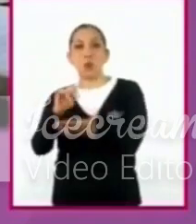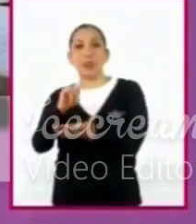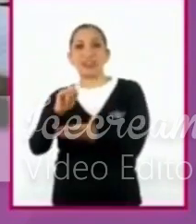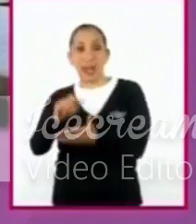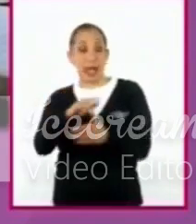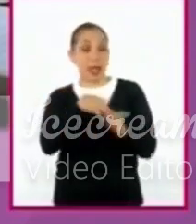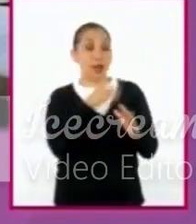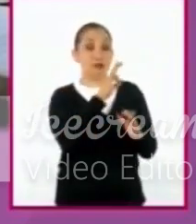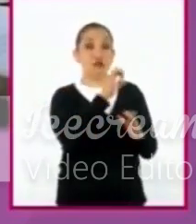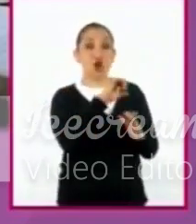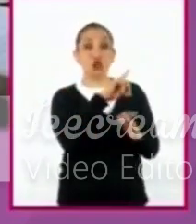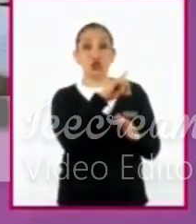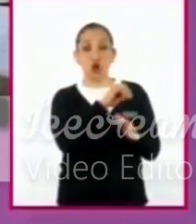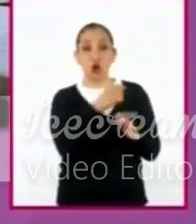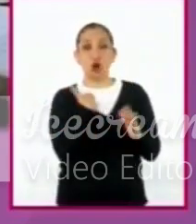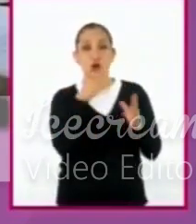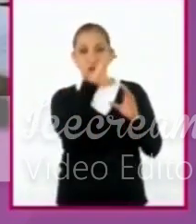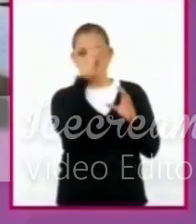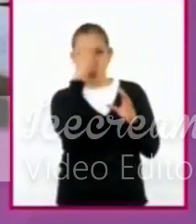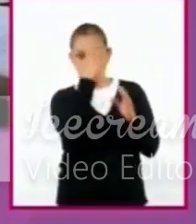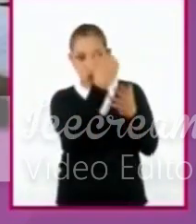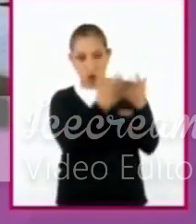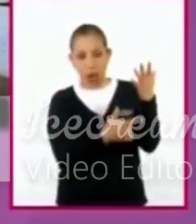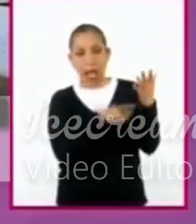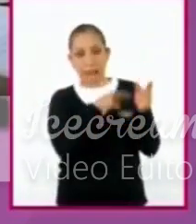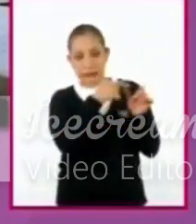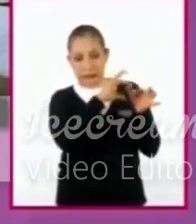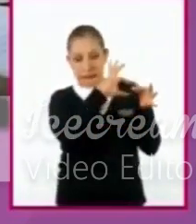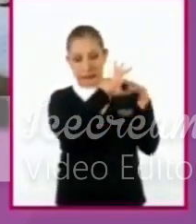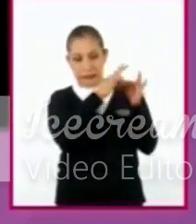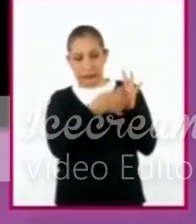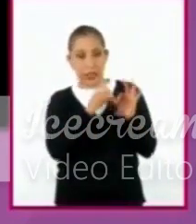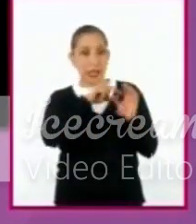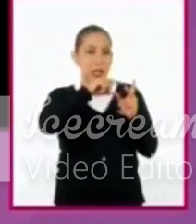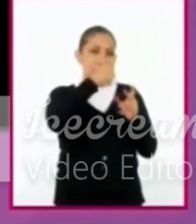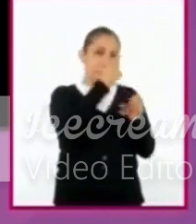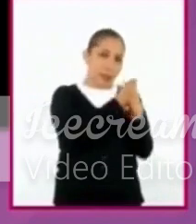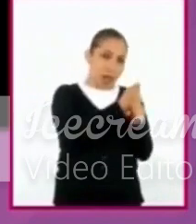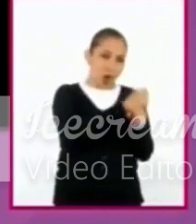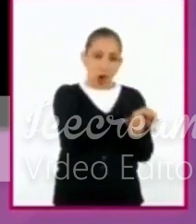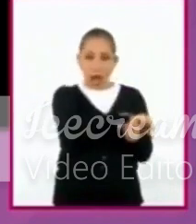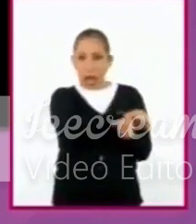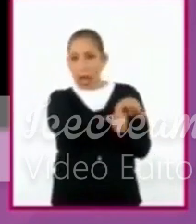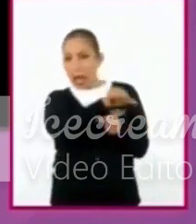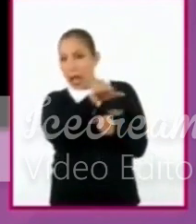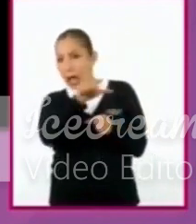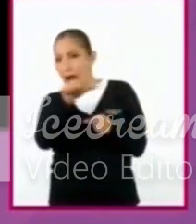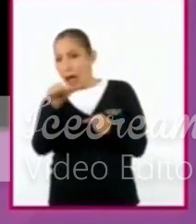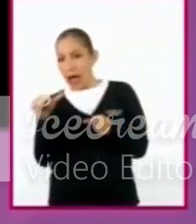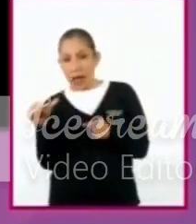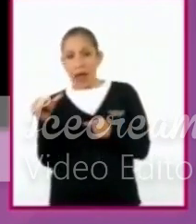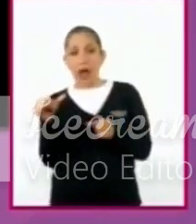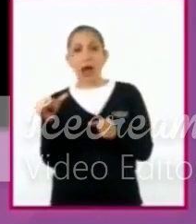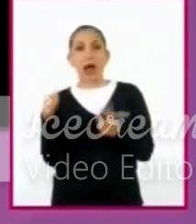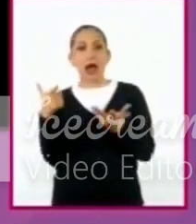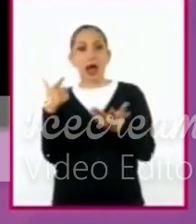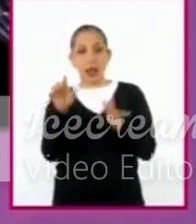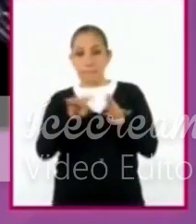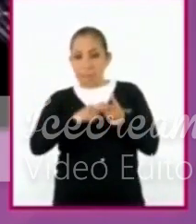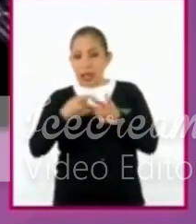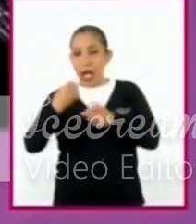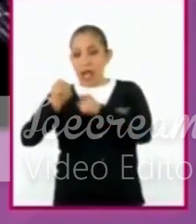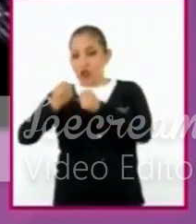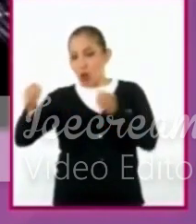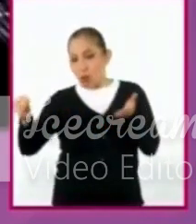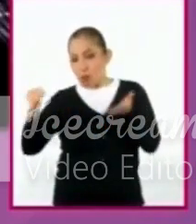fondo fotográfico sí llevamos como una continuidad, ¿no? Desde la 1 hasta la que vaya dando en